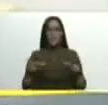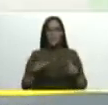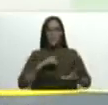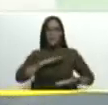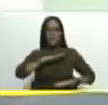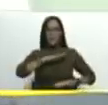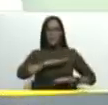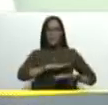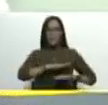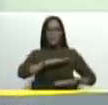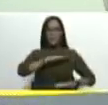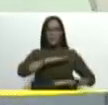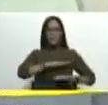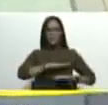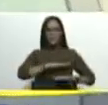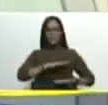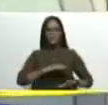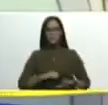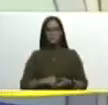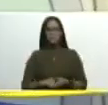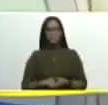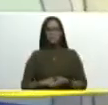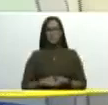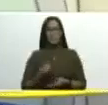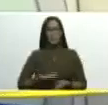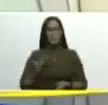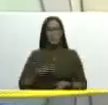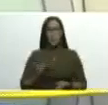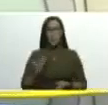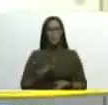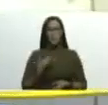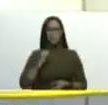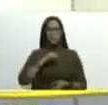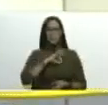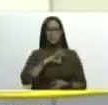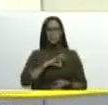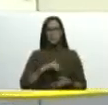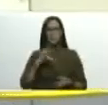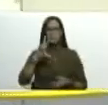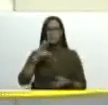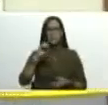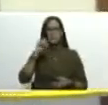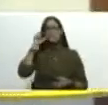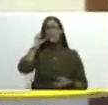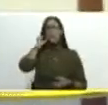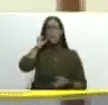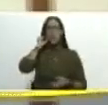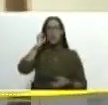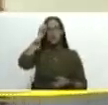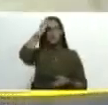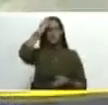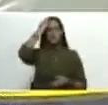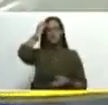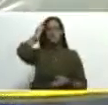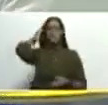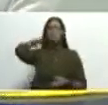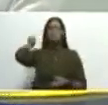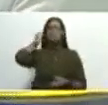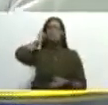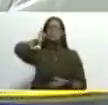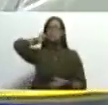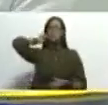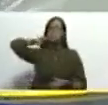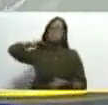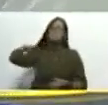Mamografía. Señor. Tan importante, ¿verdad? Sí, señor. Aquí atendemos diariamente 30 mujeres. Excelente. Grandes. Ah, el